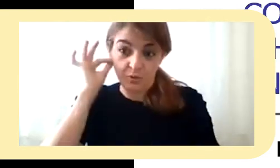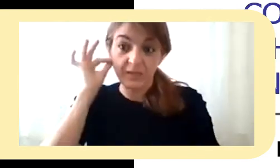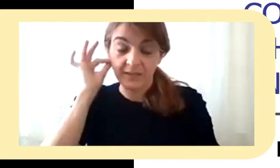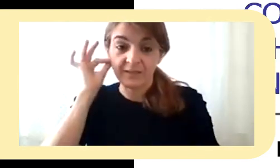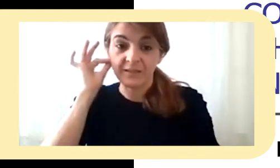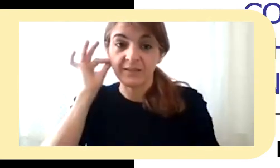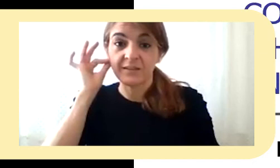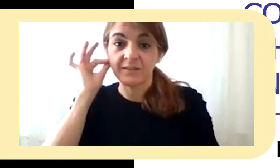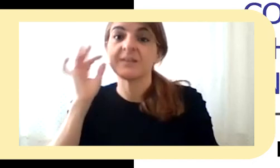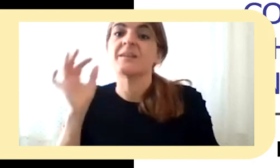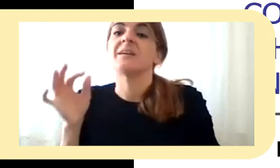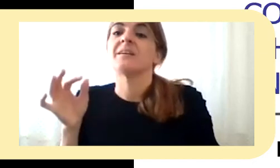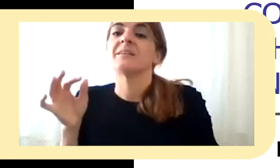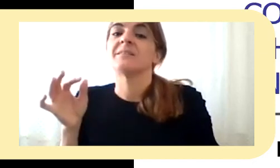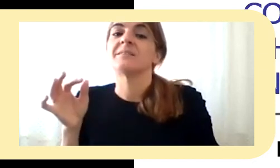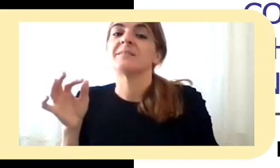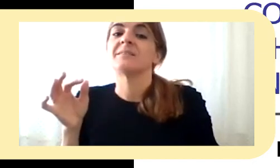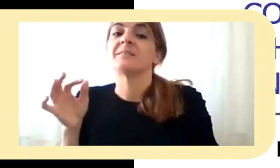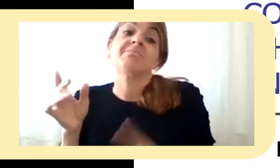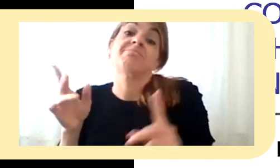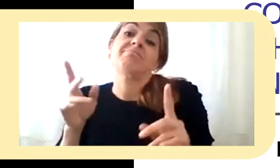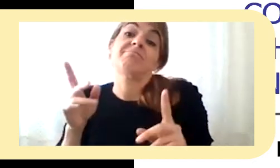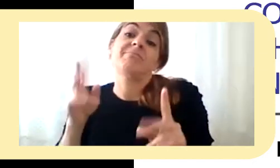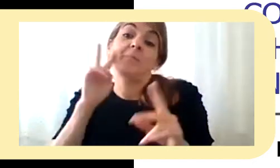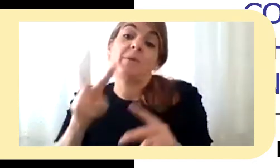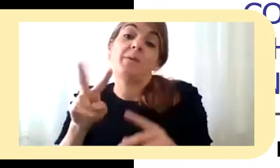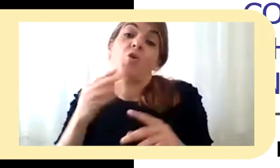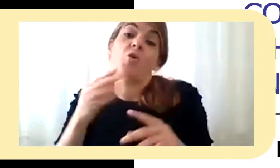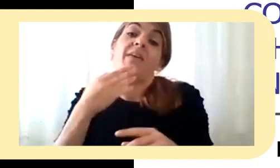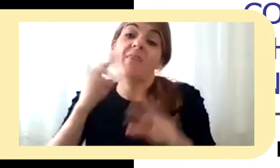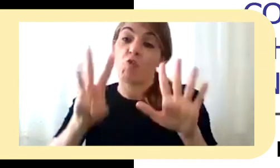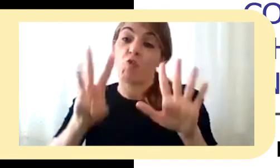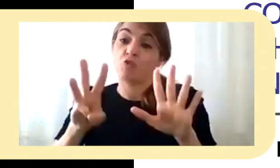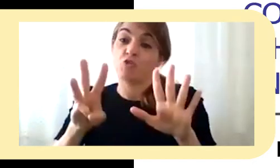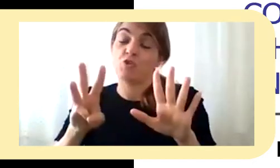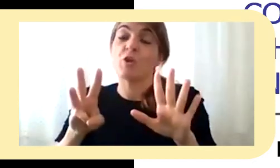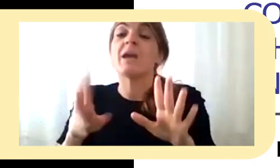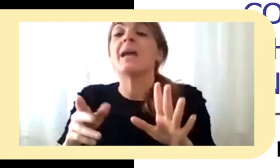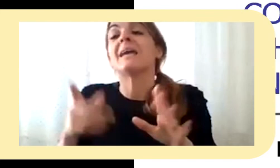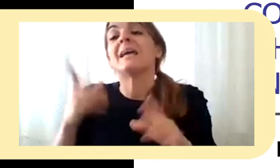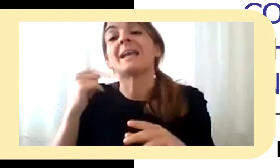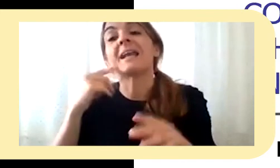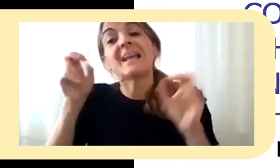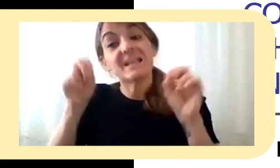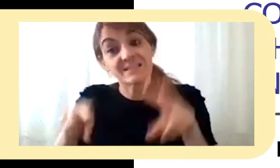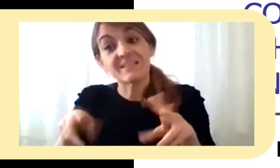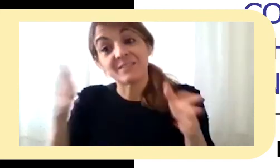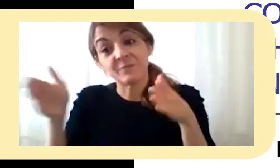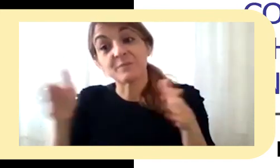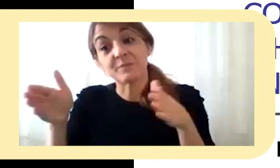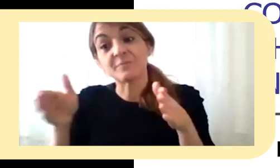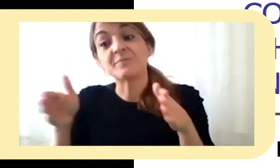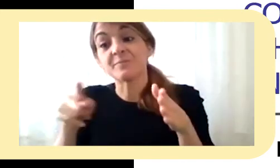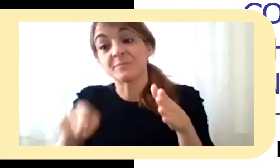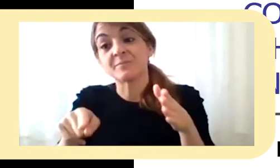precoz, o sea, aparece la menarquia a los 8 años, la menopausia precoz, más metrorragias, mayor cantidad de sangrado, por